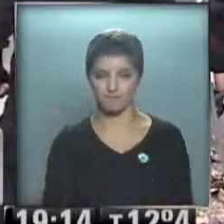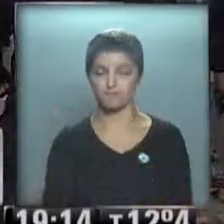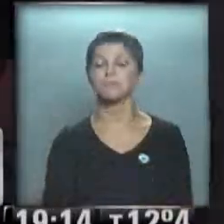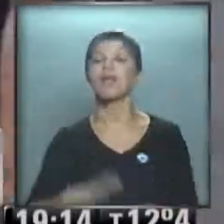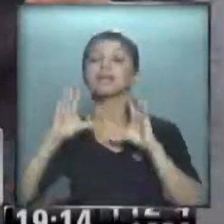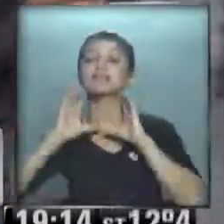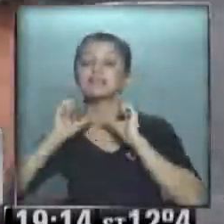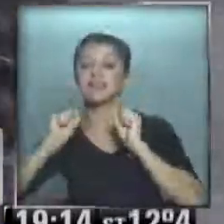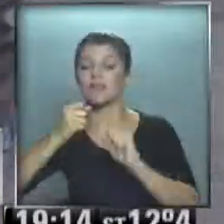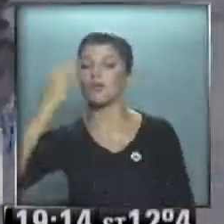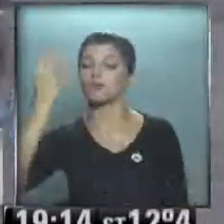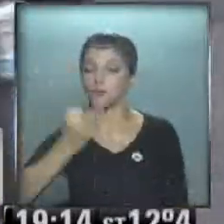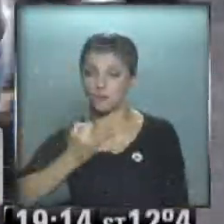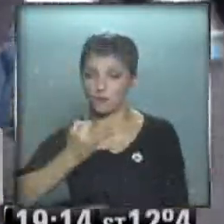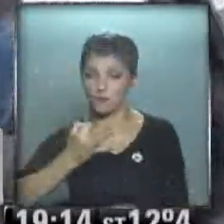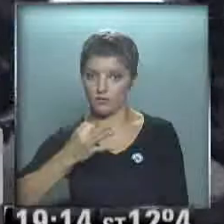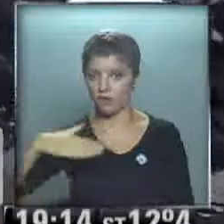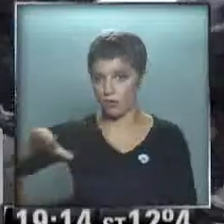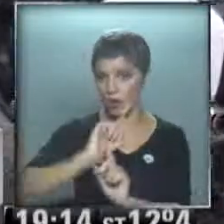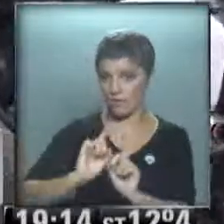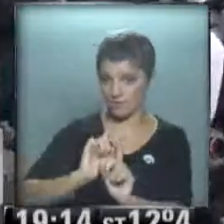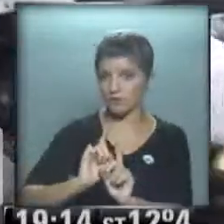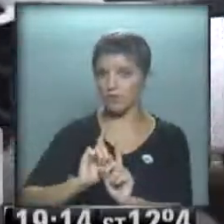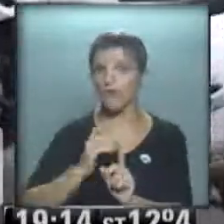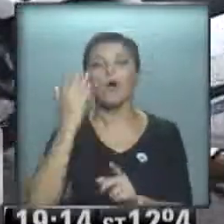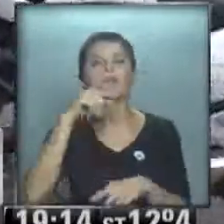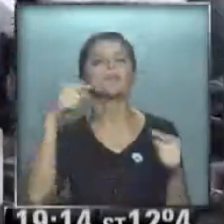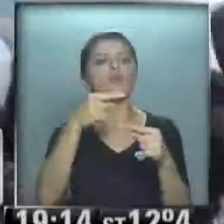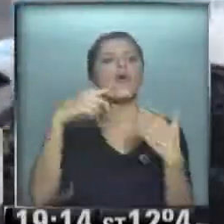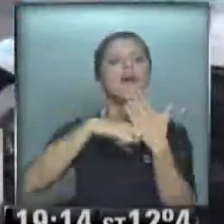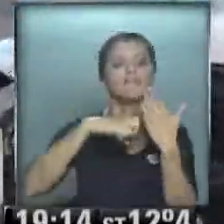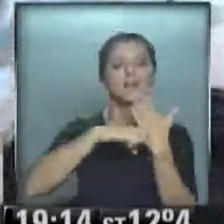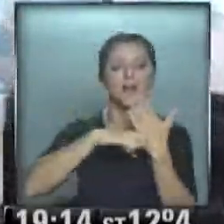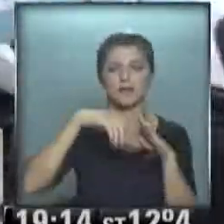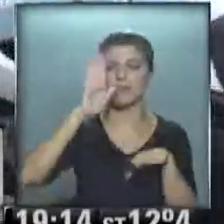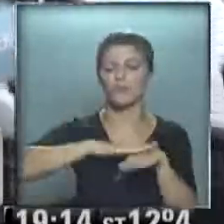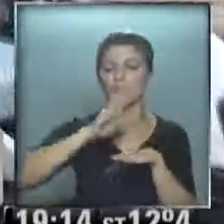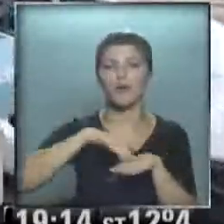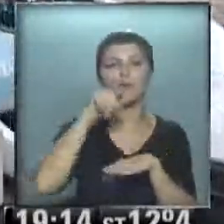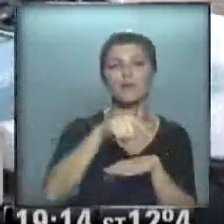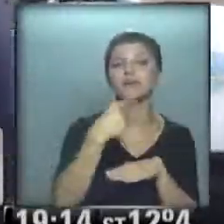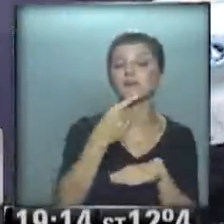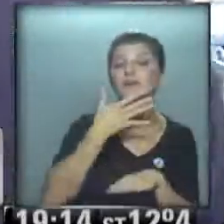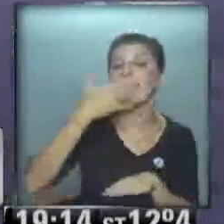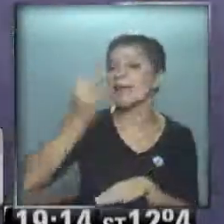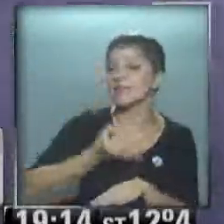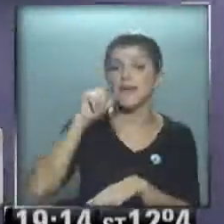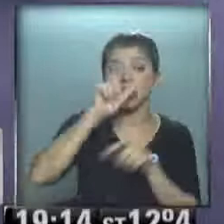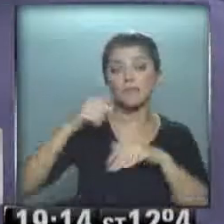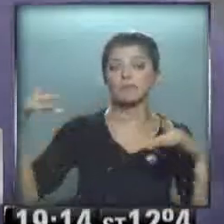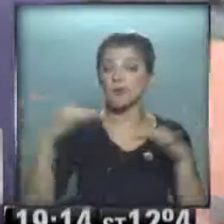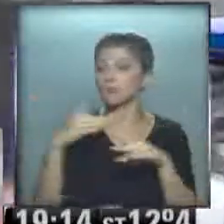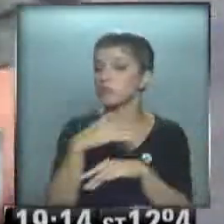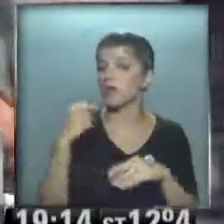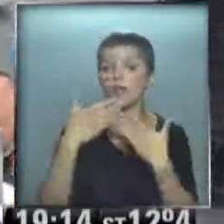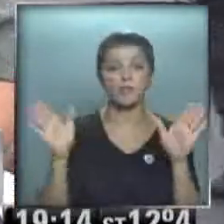de Seguridad, desde el lugar de la protesta, cuestionó a la fiscal contravencional porteña por impedirle garantizar la circulación de vehículos